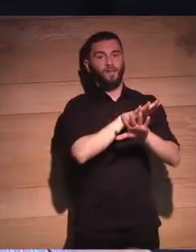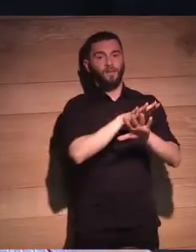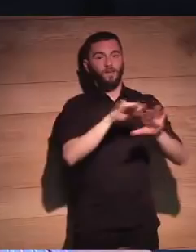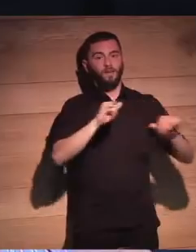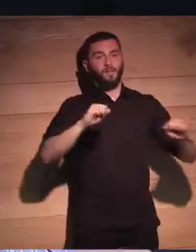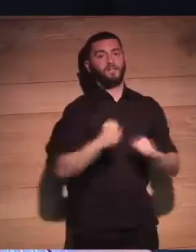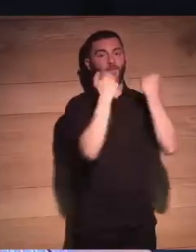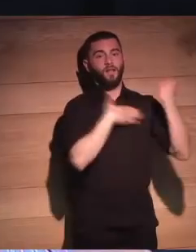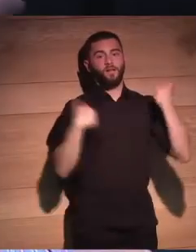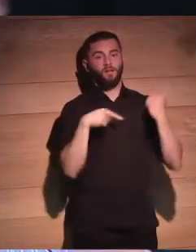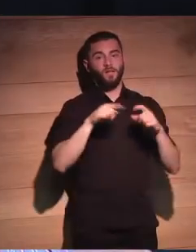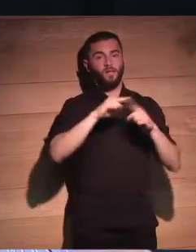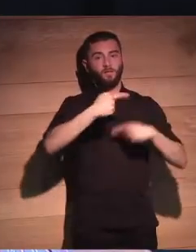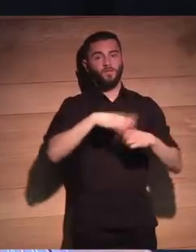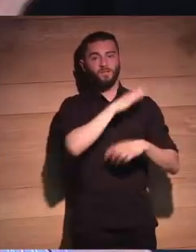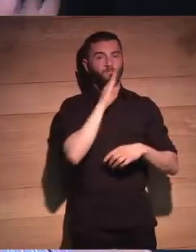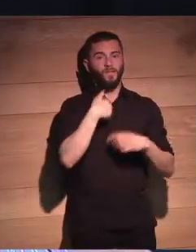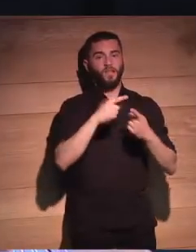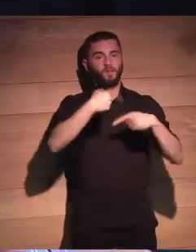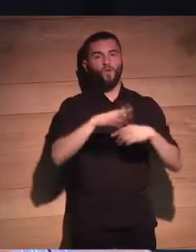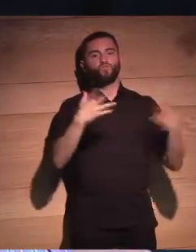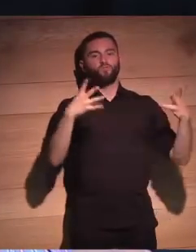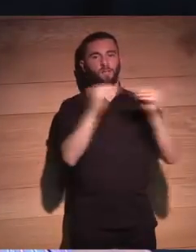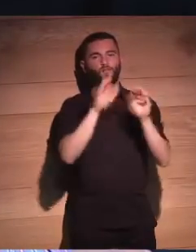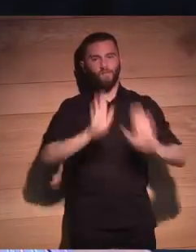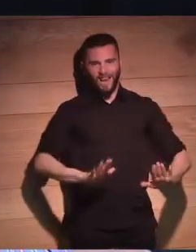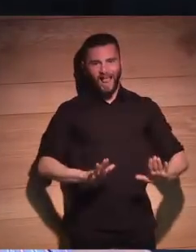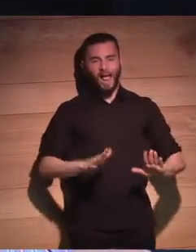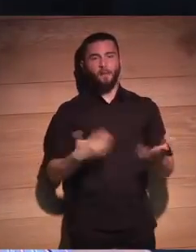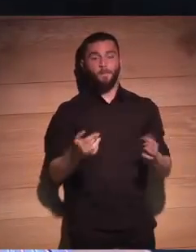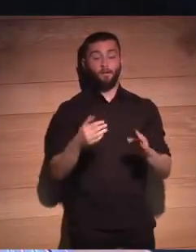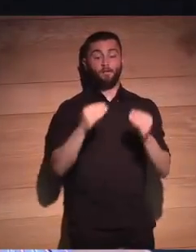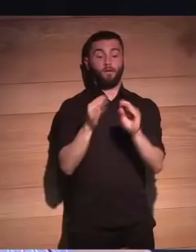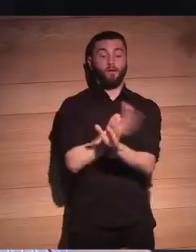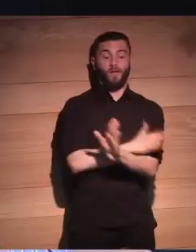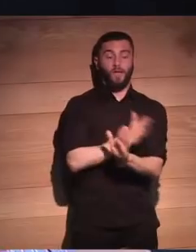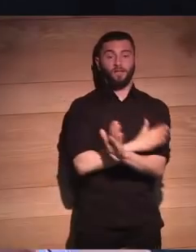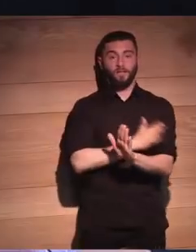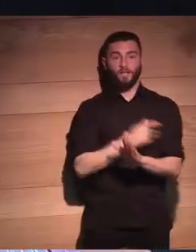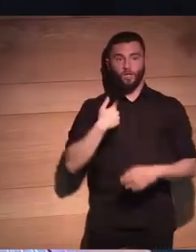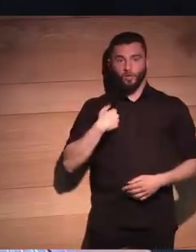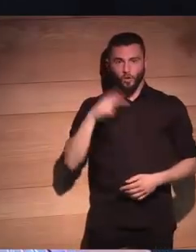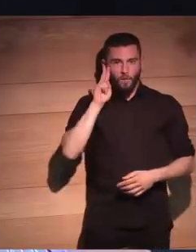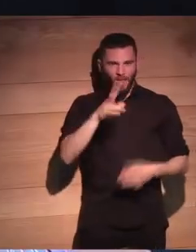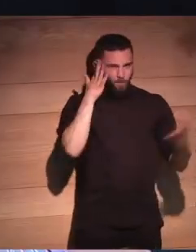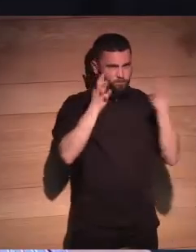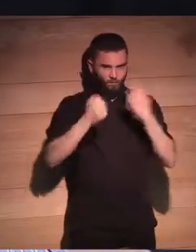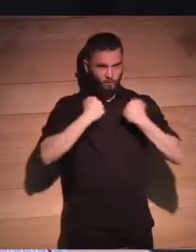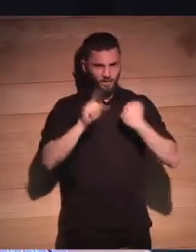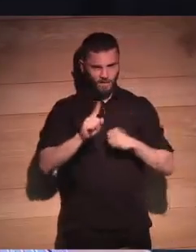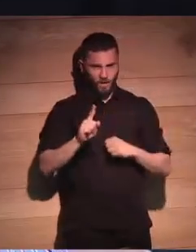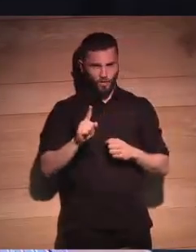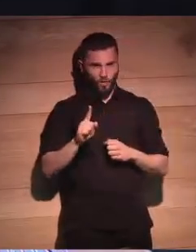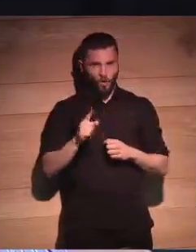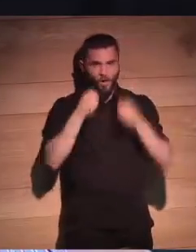Y sí, en efecto, había un beso final, pero bueno, antes del beso había, yo creo que, a ver, no lo he mirado al detalle, o